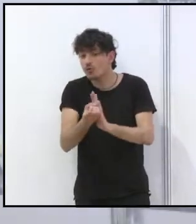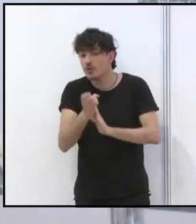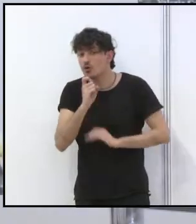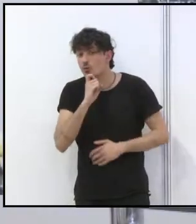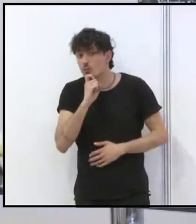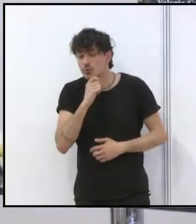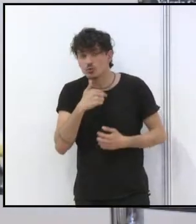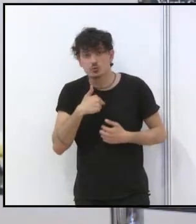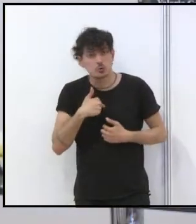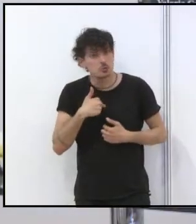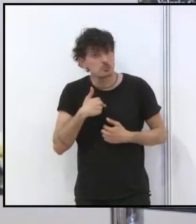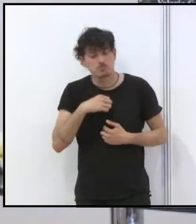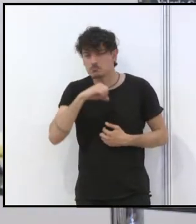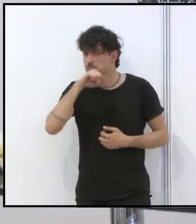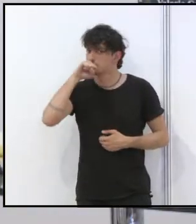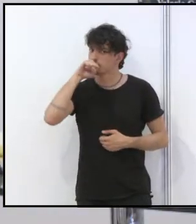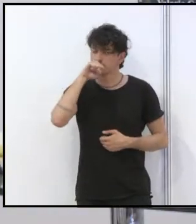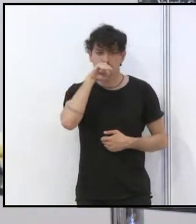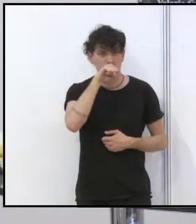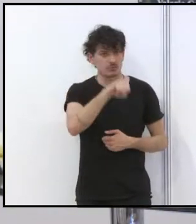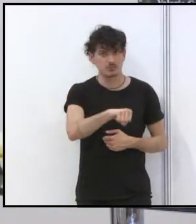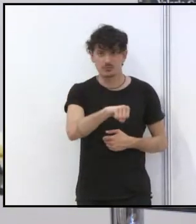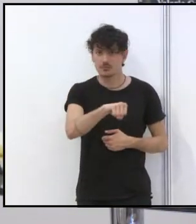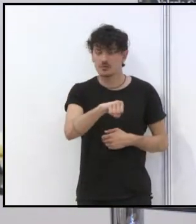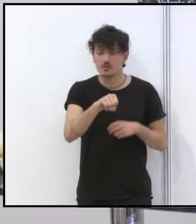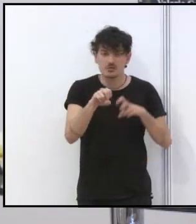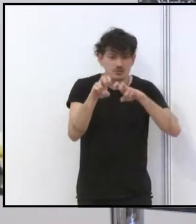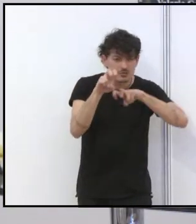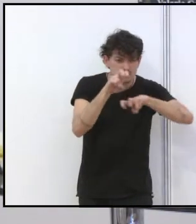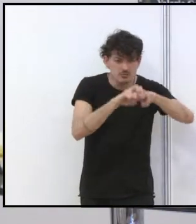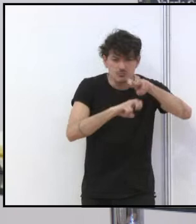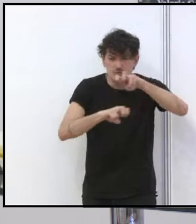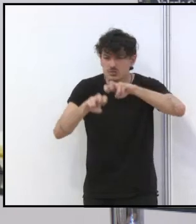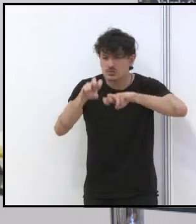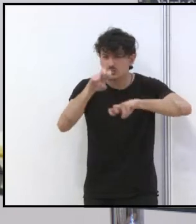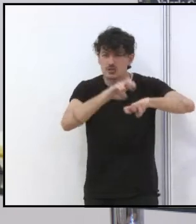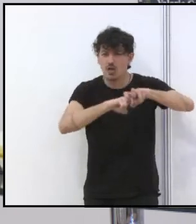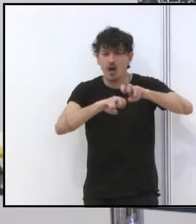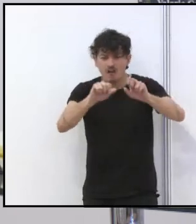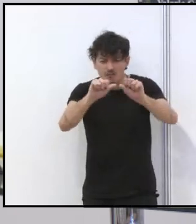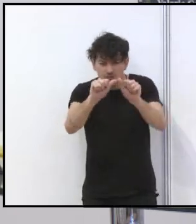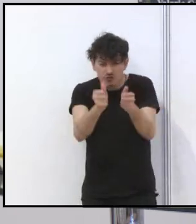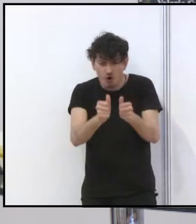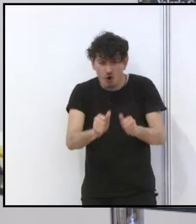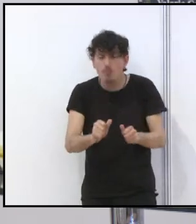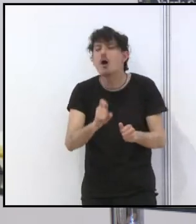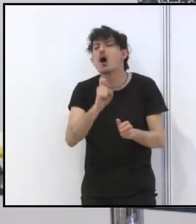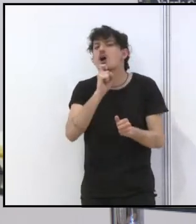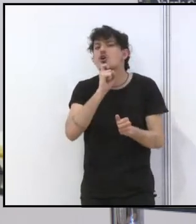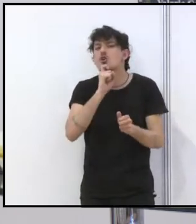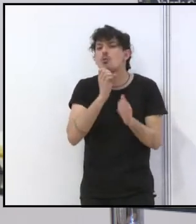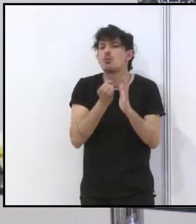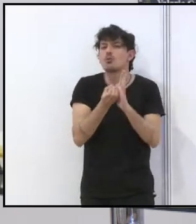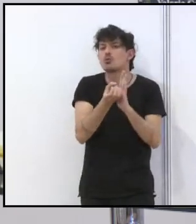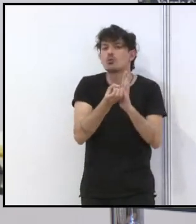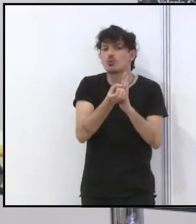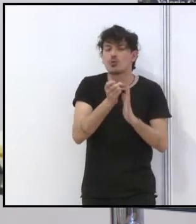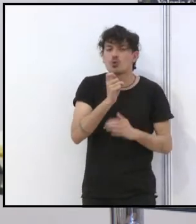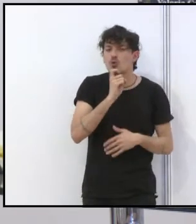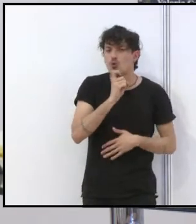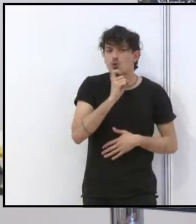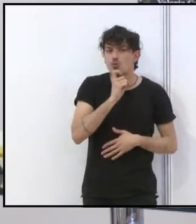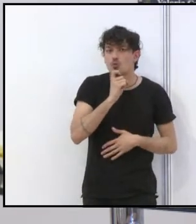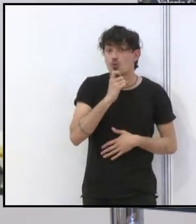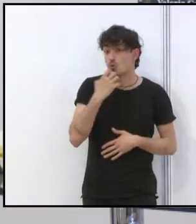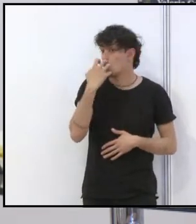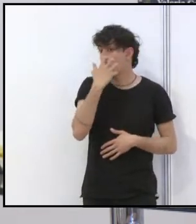grandísima afinidad por esta enorme búsqueda que hace Clara de la forma y a través del cuento, ¿no? Que es una, ya de por sí una